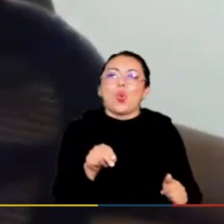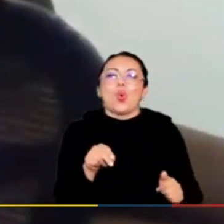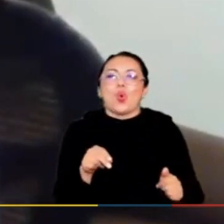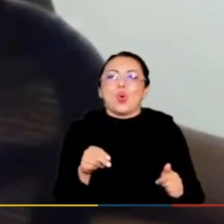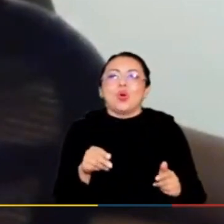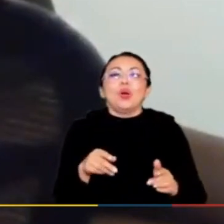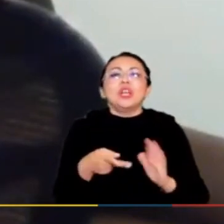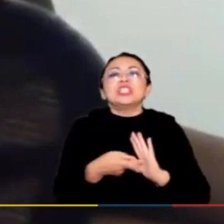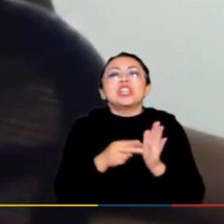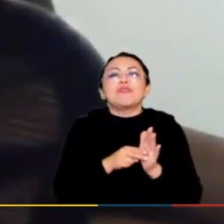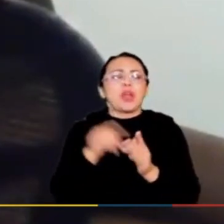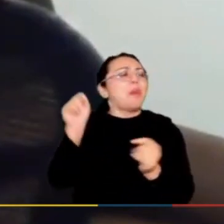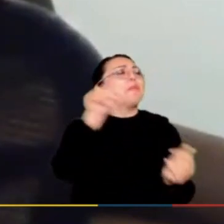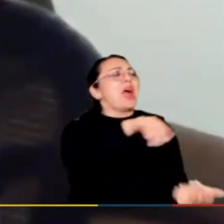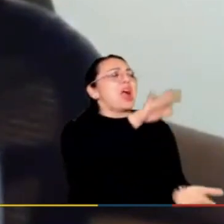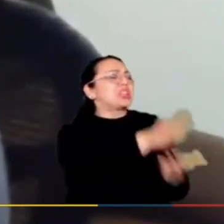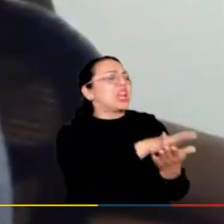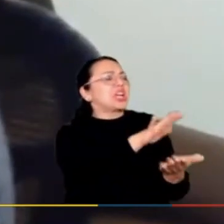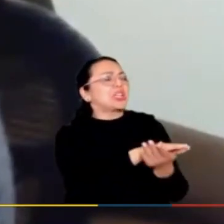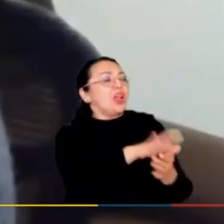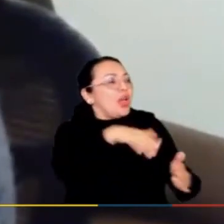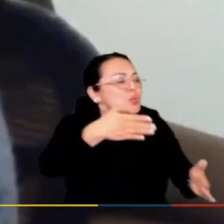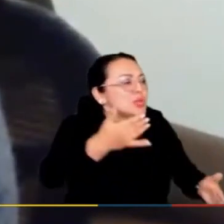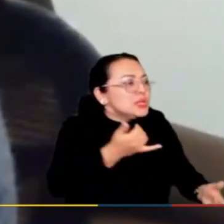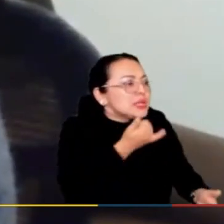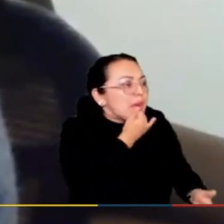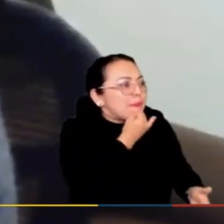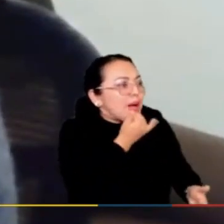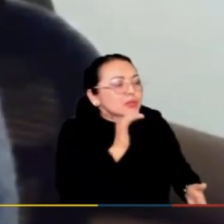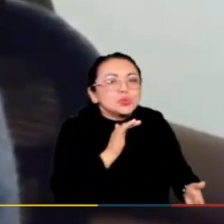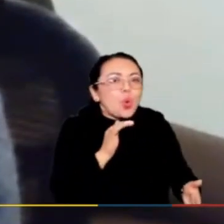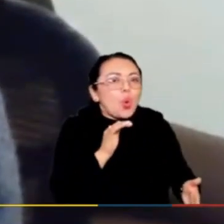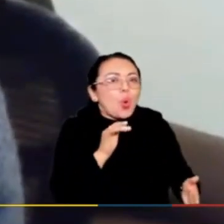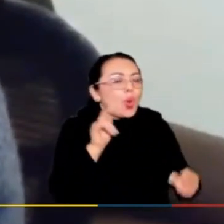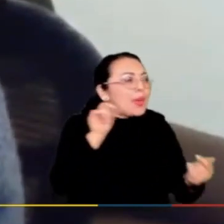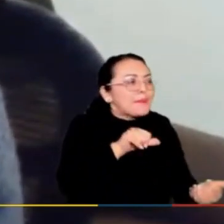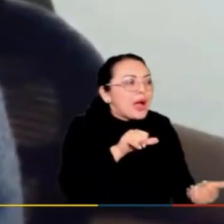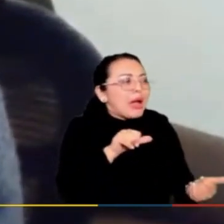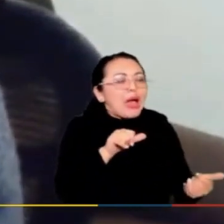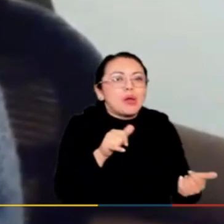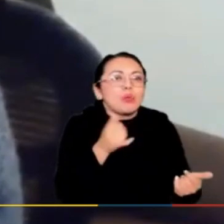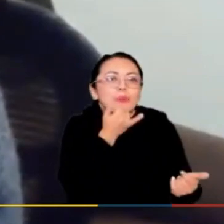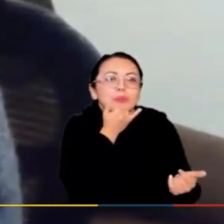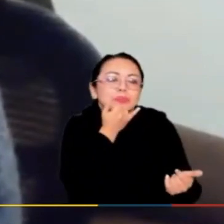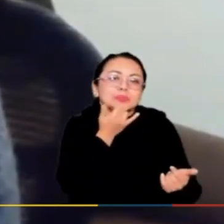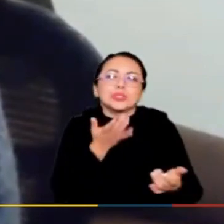no es dejar que se pague y después decir, bueno, sí, y aparece que la compañía